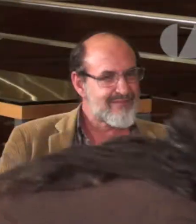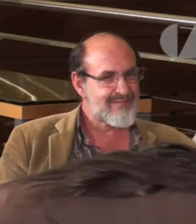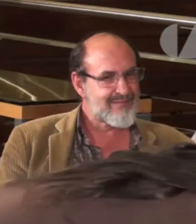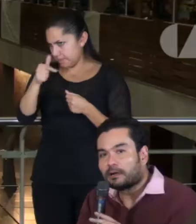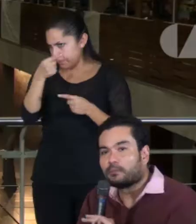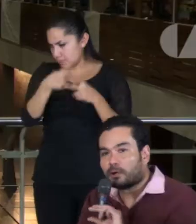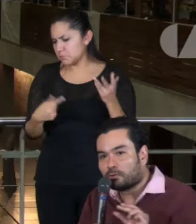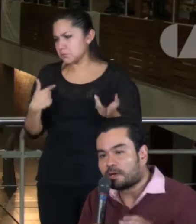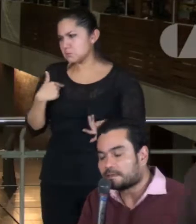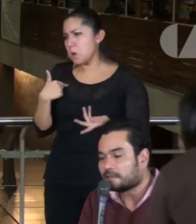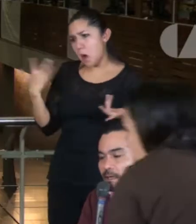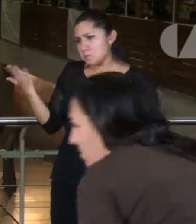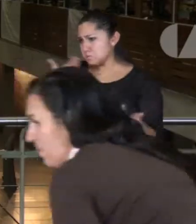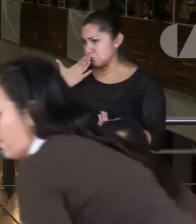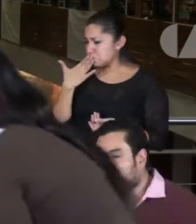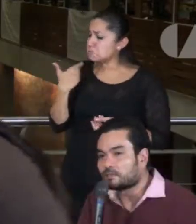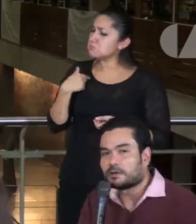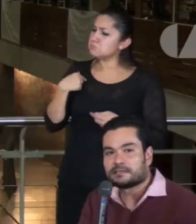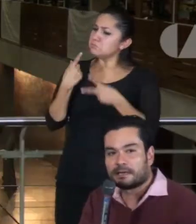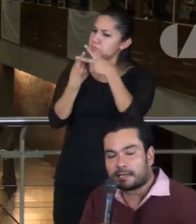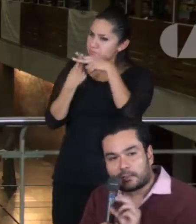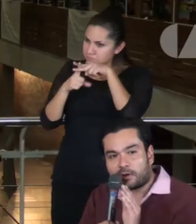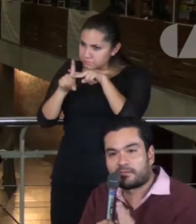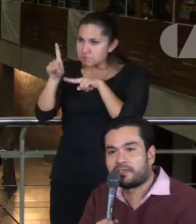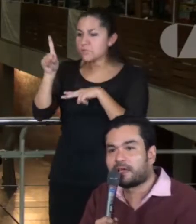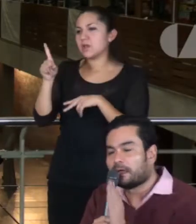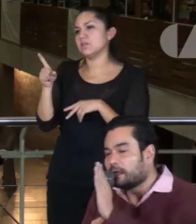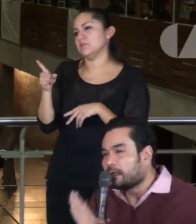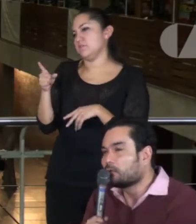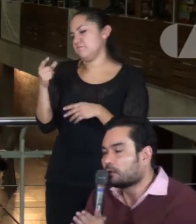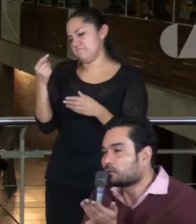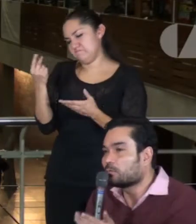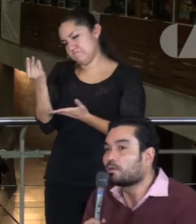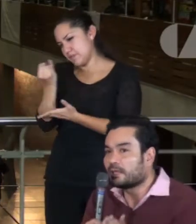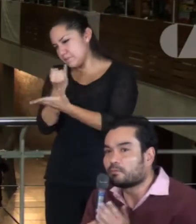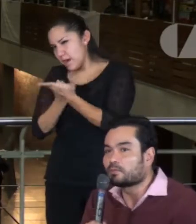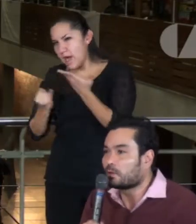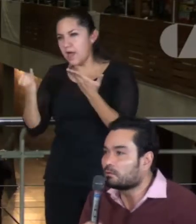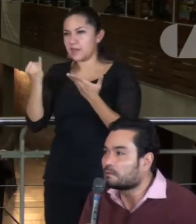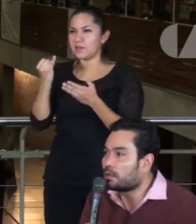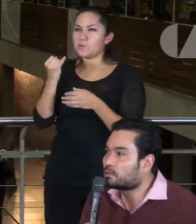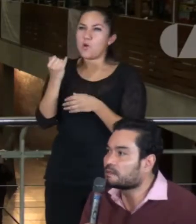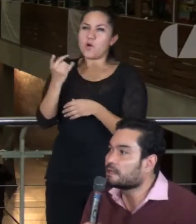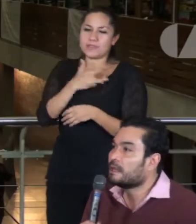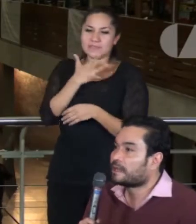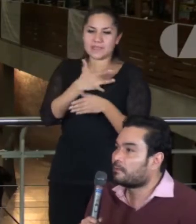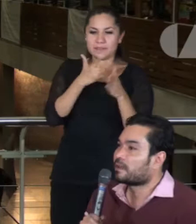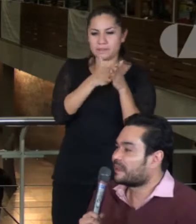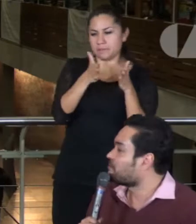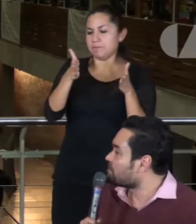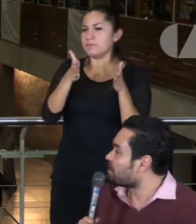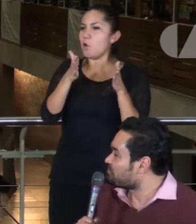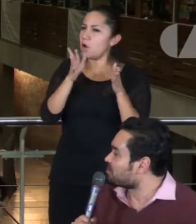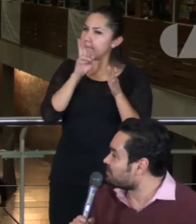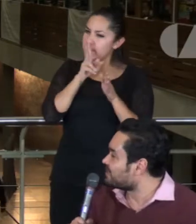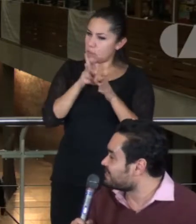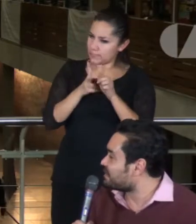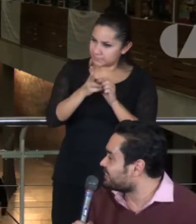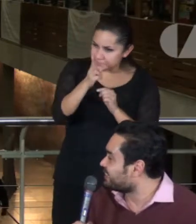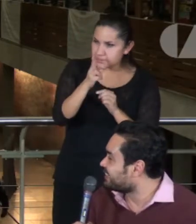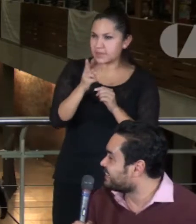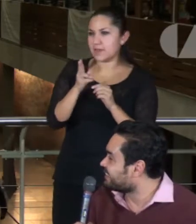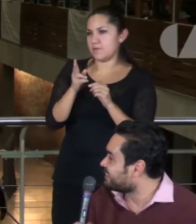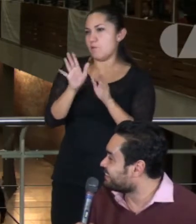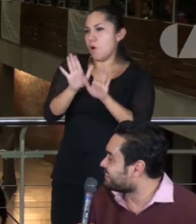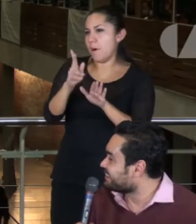haciéndole como algunas acotaciones en la tipografía y algunos como ritmos o algunas pausas que aplica igual hablaremos también de esa